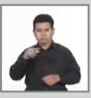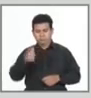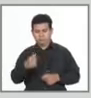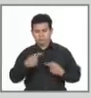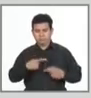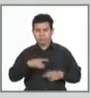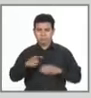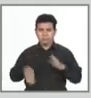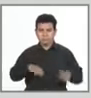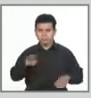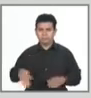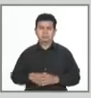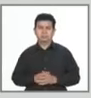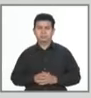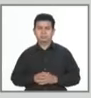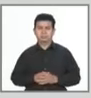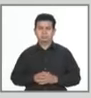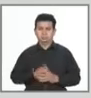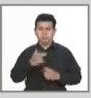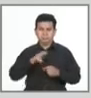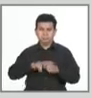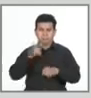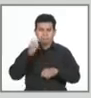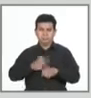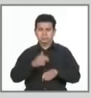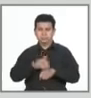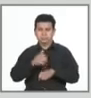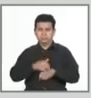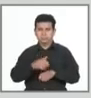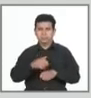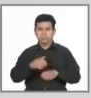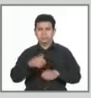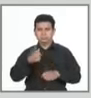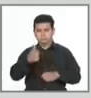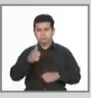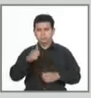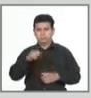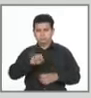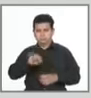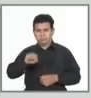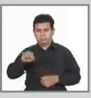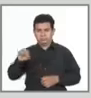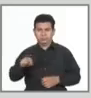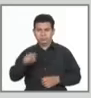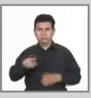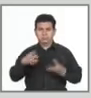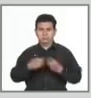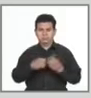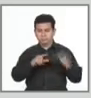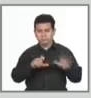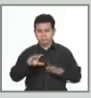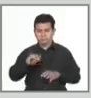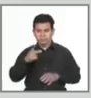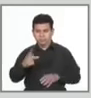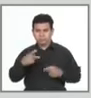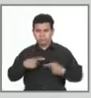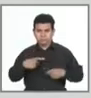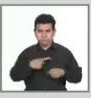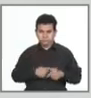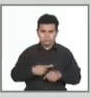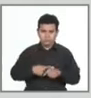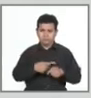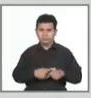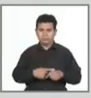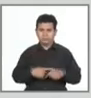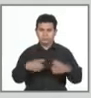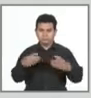defunciones en la jurisdicción sanitaria número 6 región sierra 792 casos confirmados